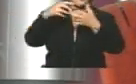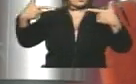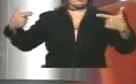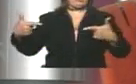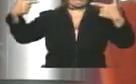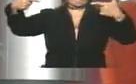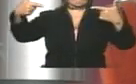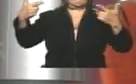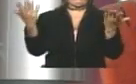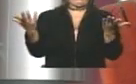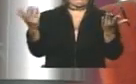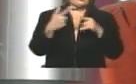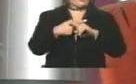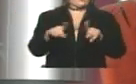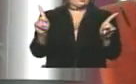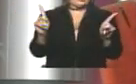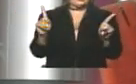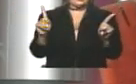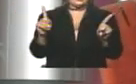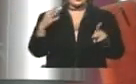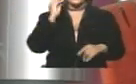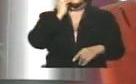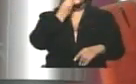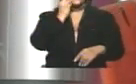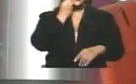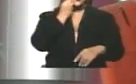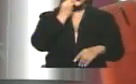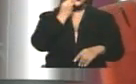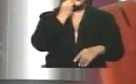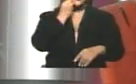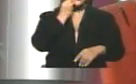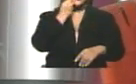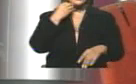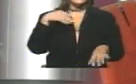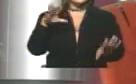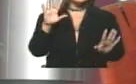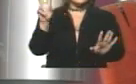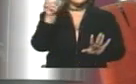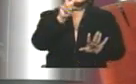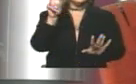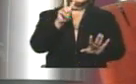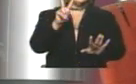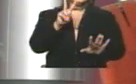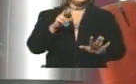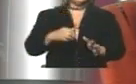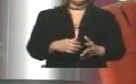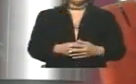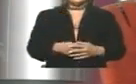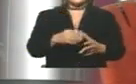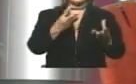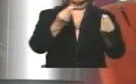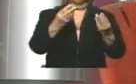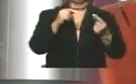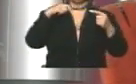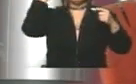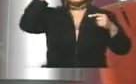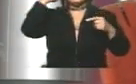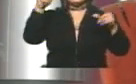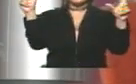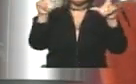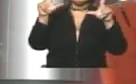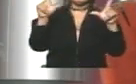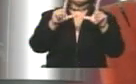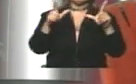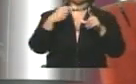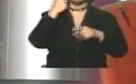como ya lo dije al principio, uh-huh. planteado de la juventud, que dicen en el caso de Venezuela por lo menos, y muchos de los medios de